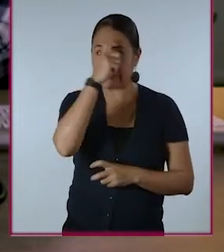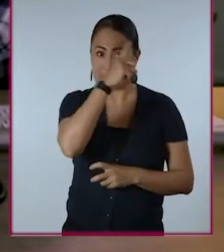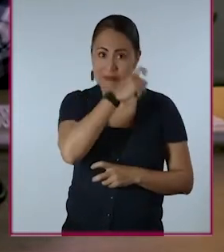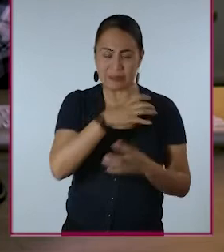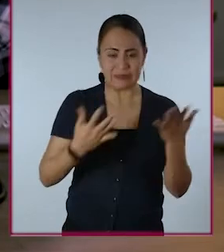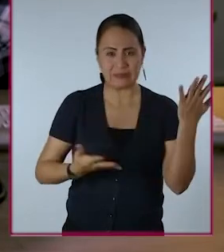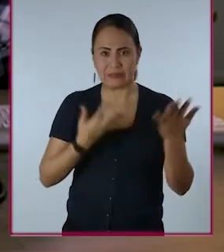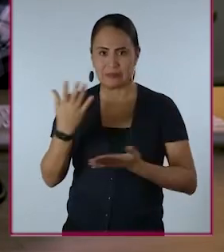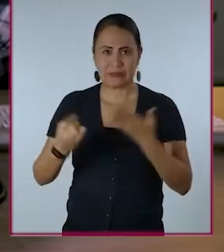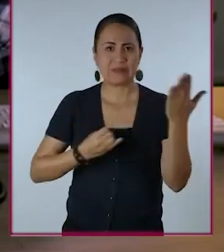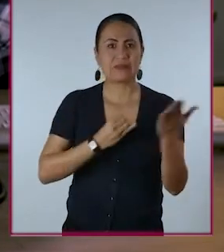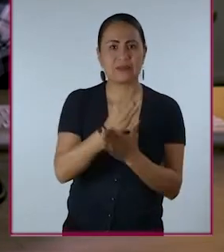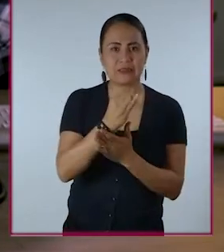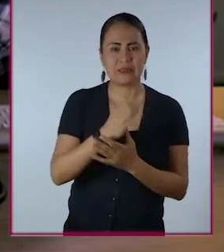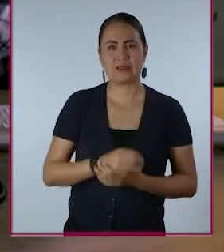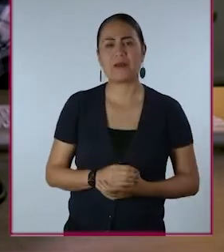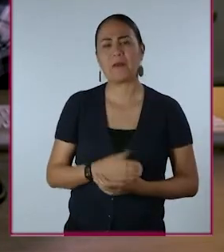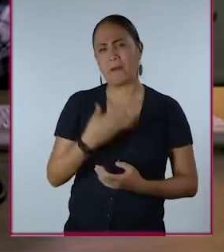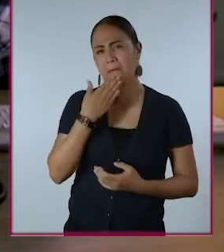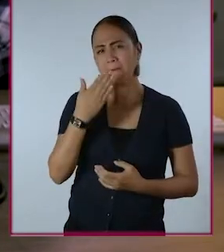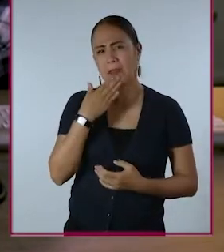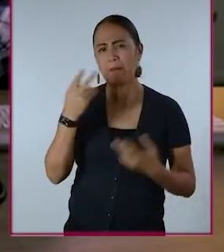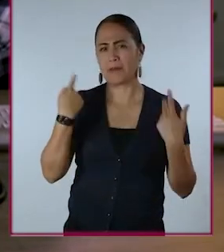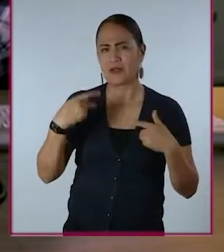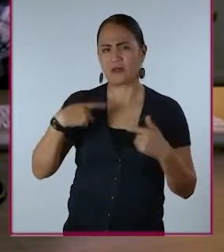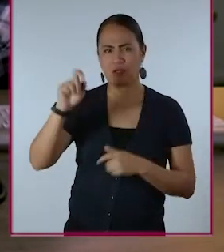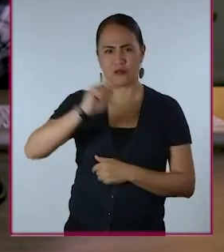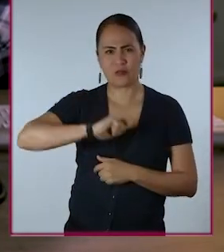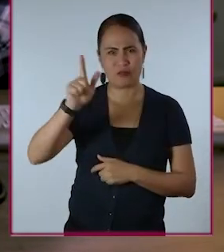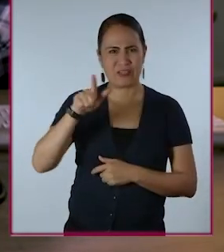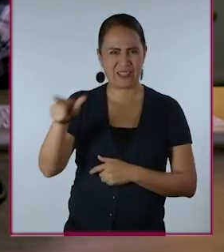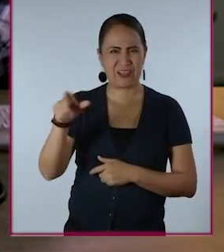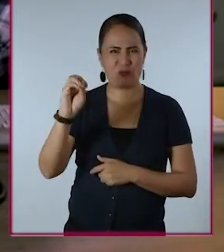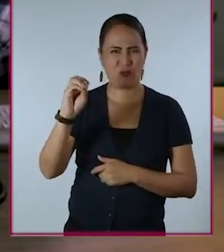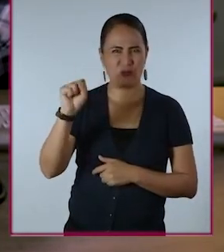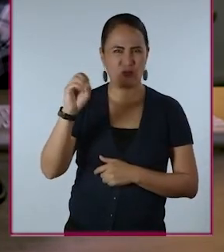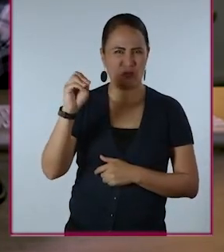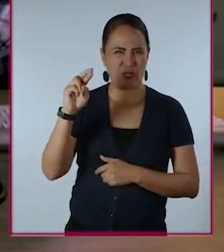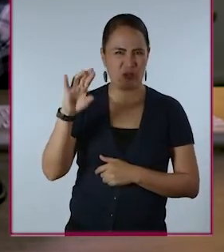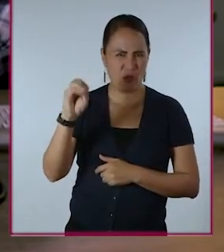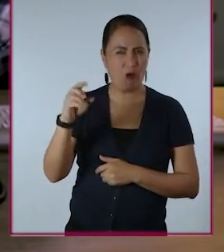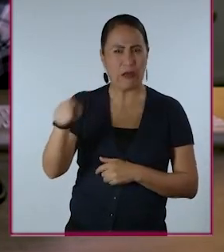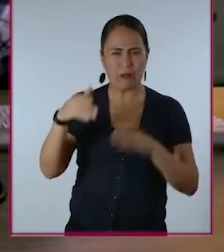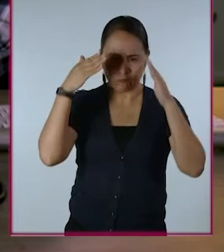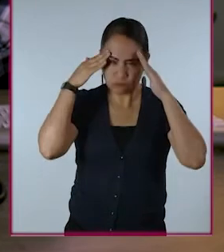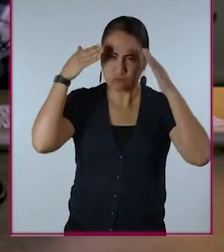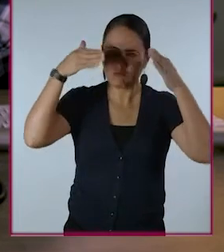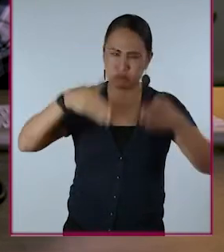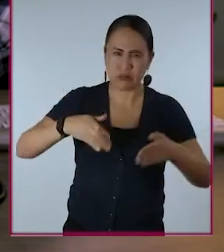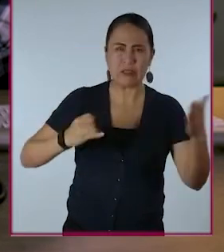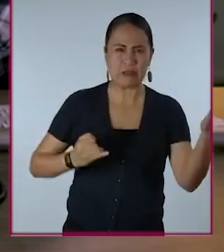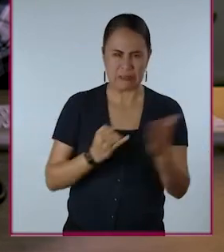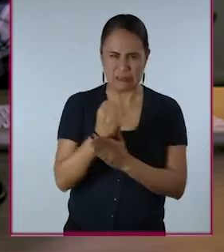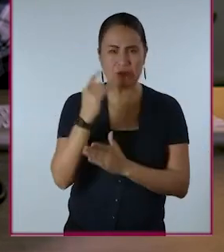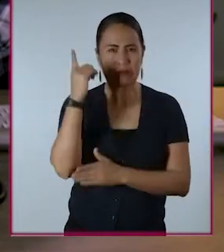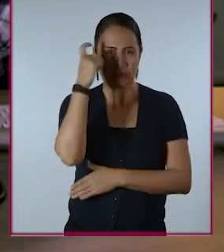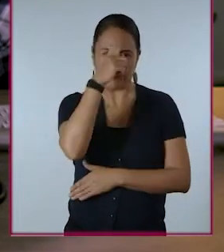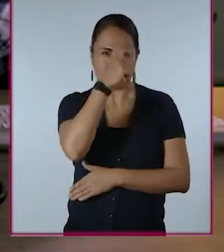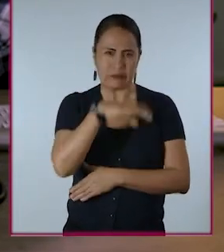tipo de decisiones. Qué bueno que tenemos profesionales como Fernando Osorio, dedicados a la tarea de tomar las decisiones